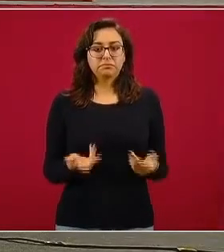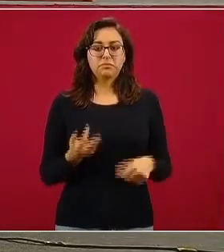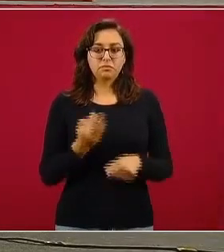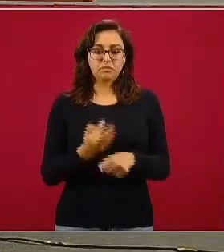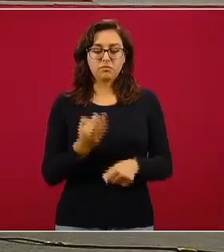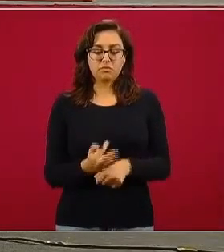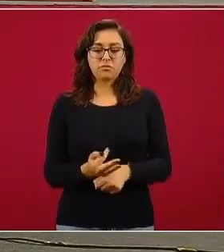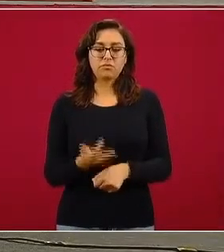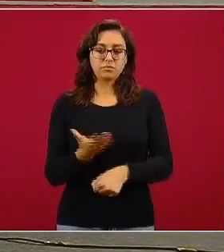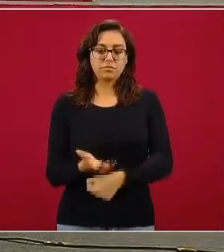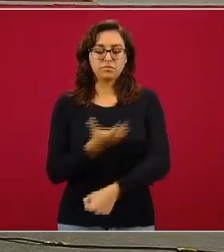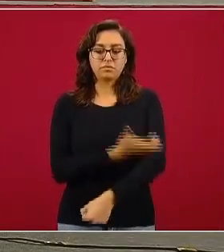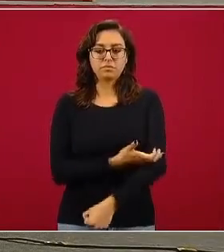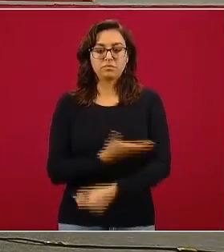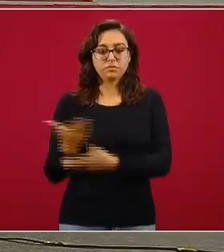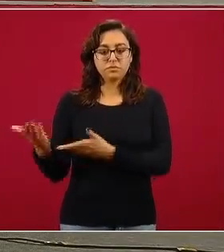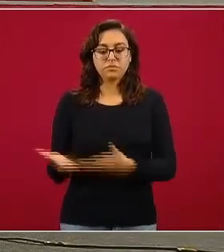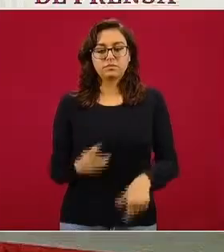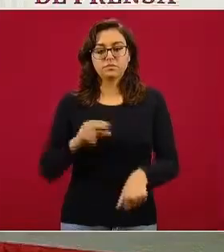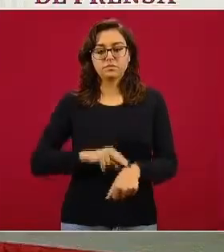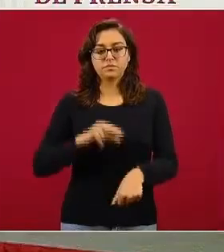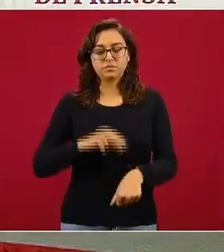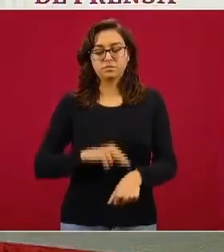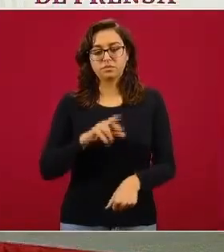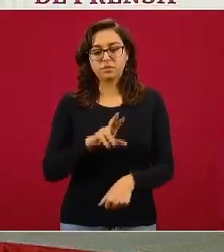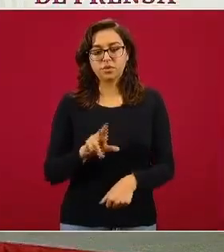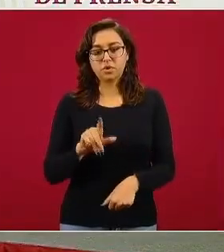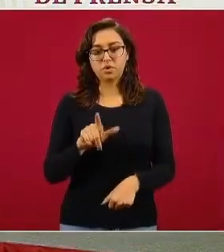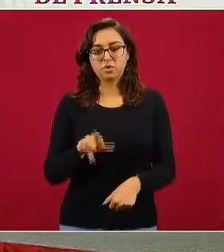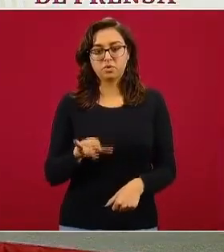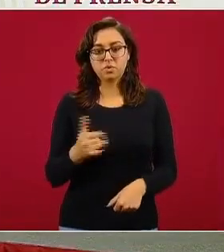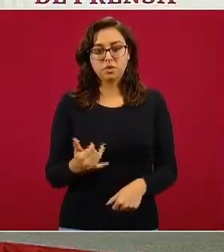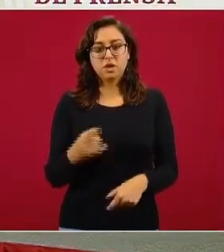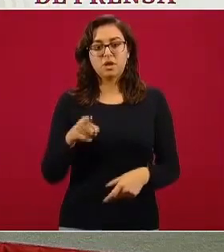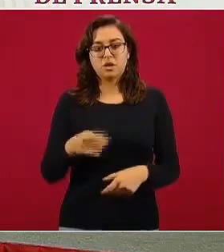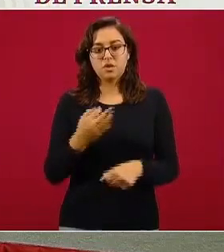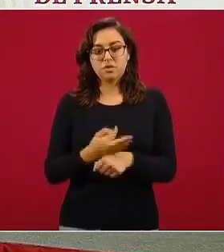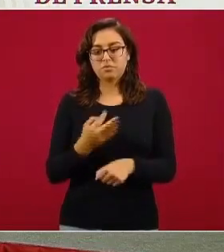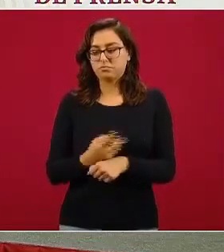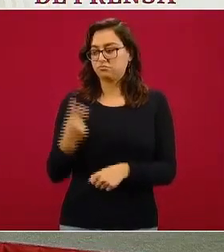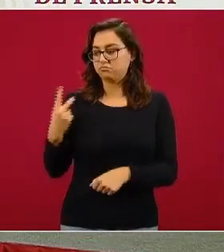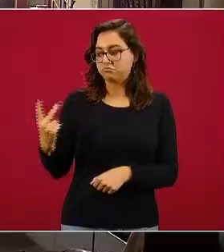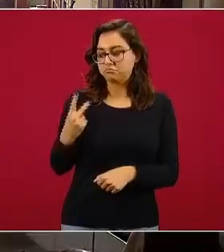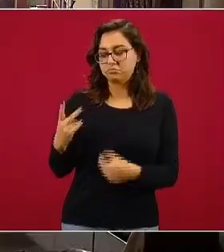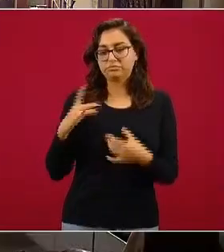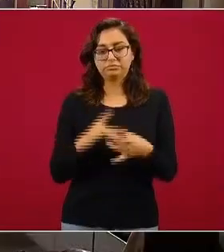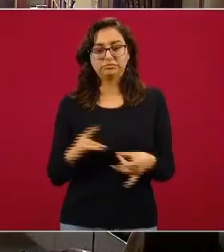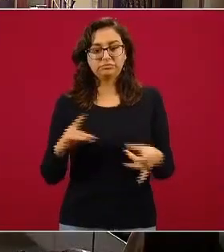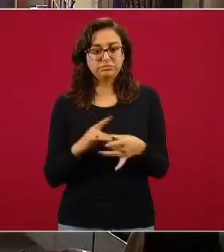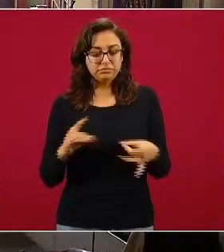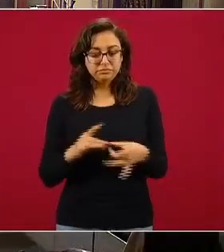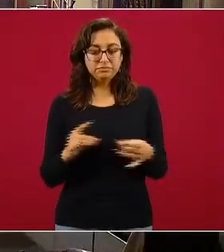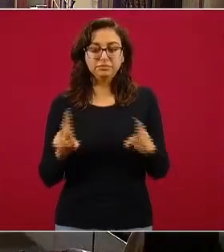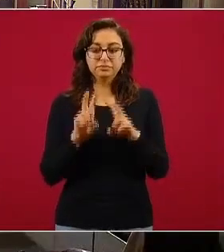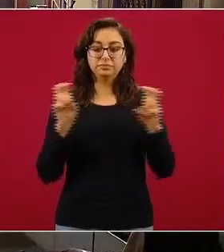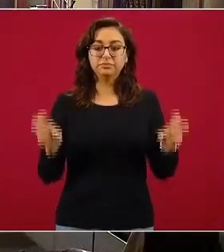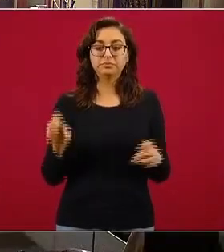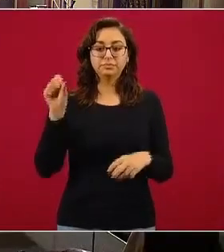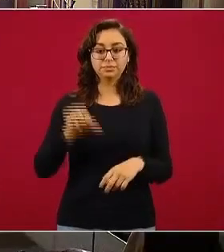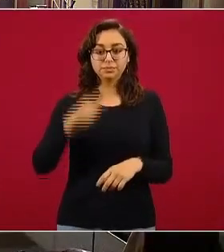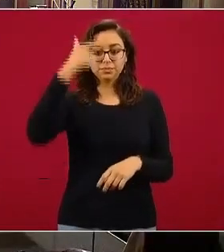doctor Ruy López Ridaura. Vamos a conducir entre ambos la conferencia de esta noche